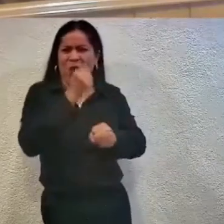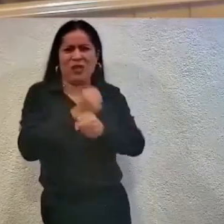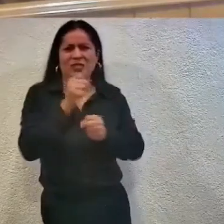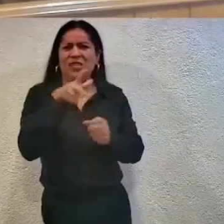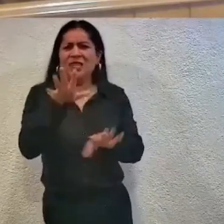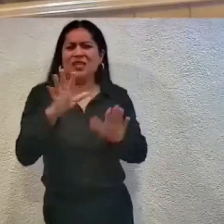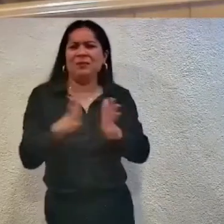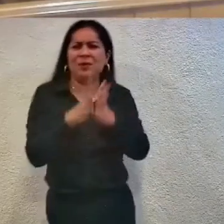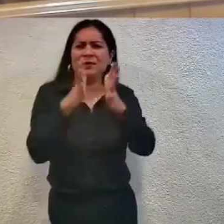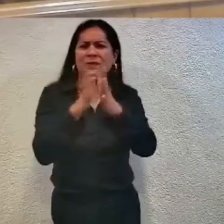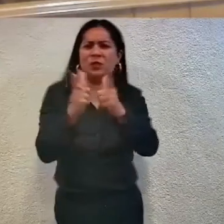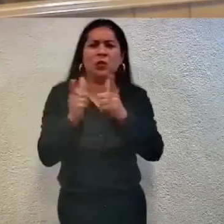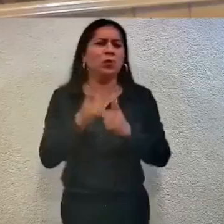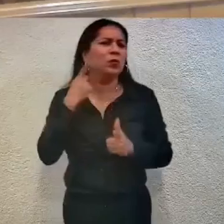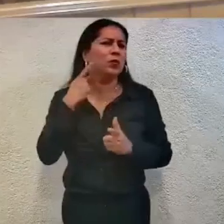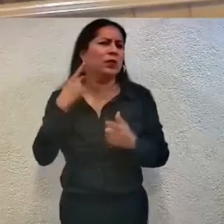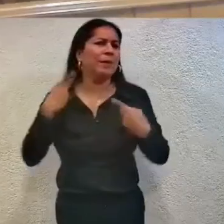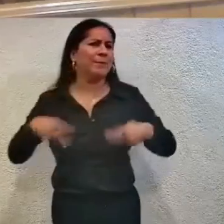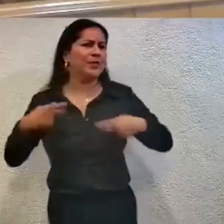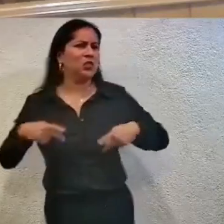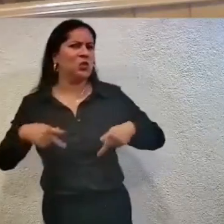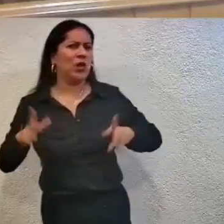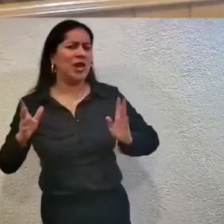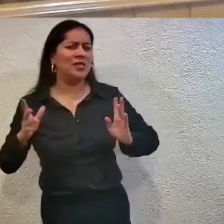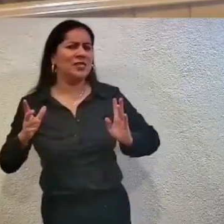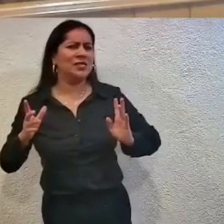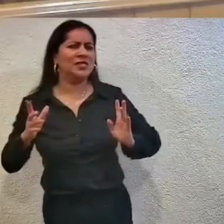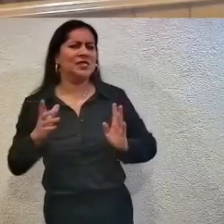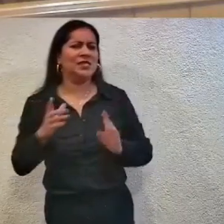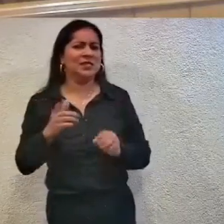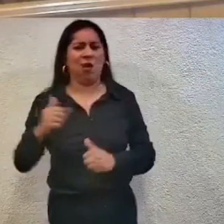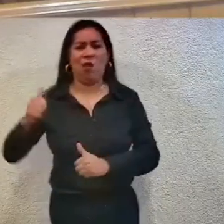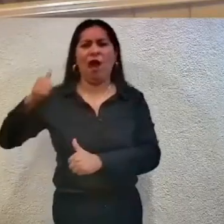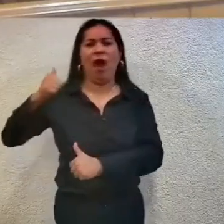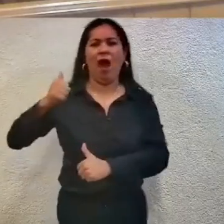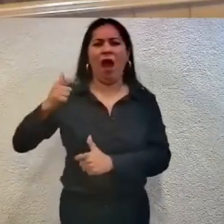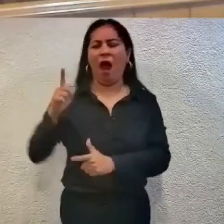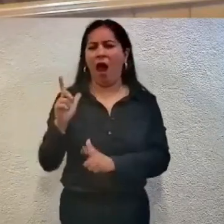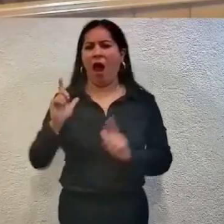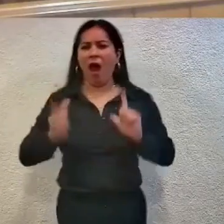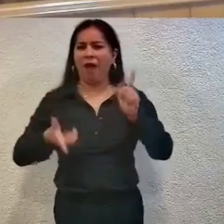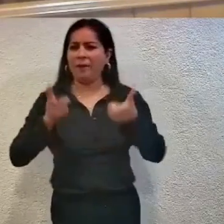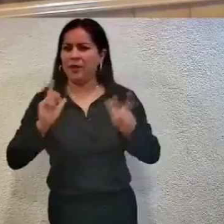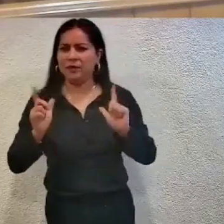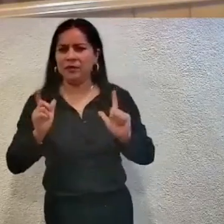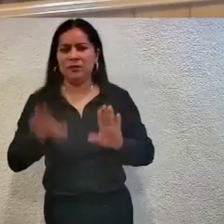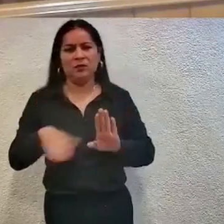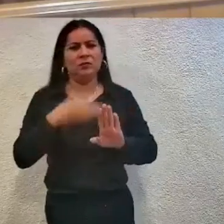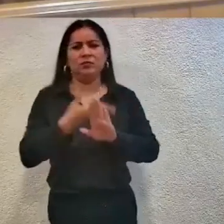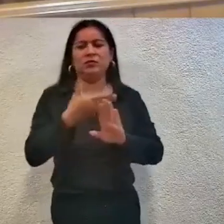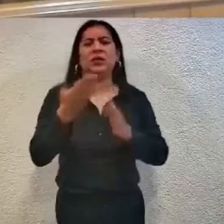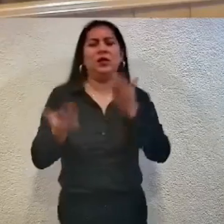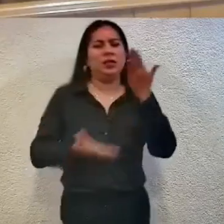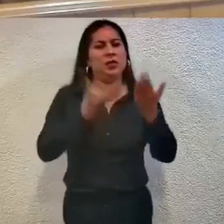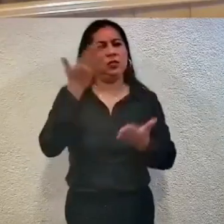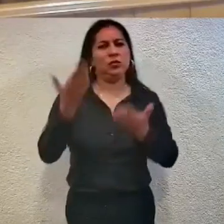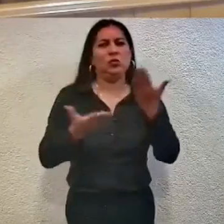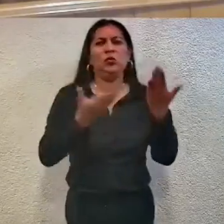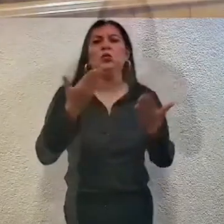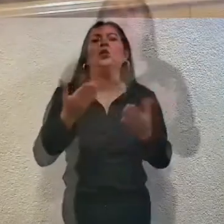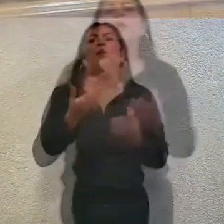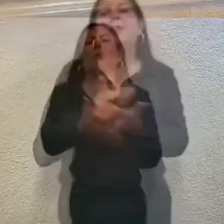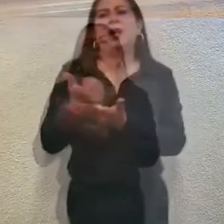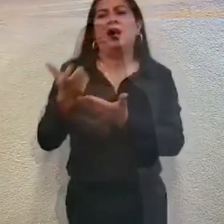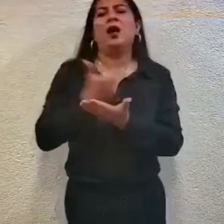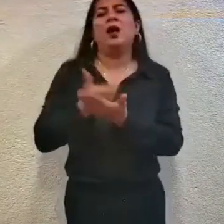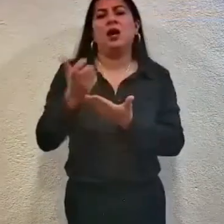de violencia derivados de la intervención de un grupo de personas armadas. Por ende, se estimó inatendible la porción del agravio